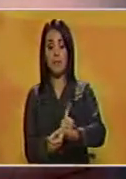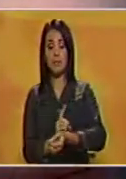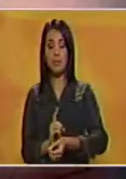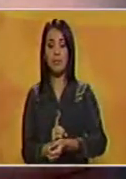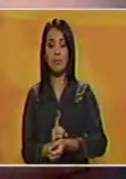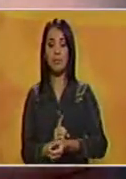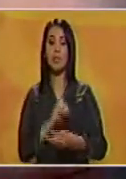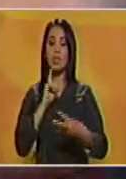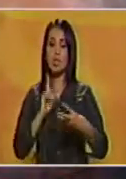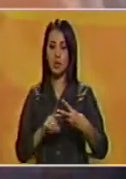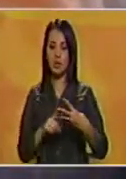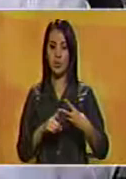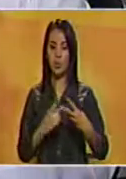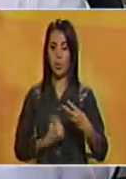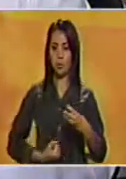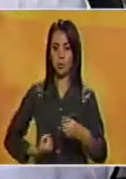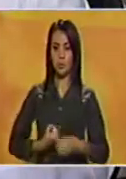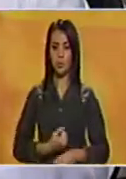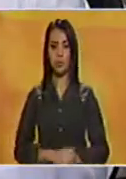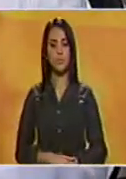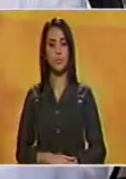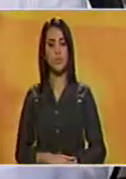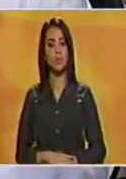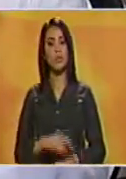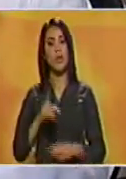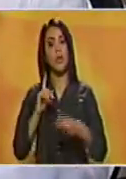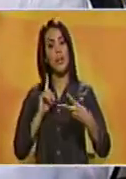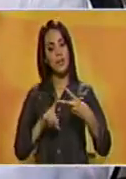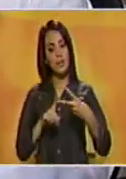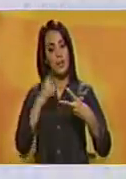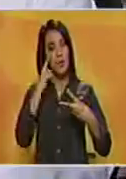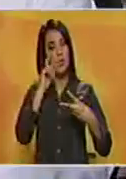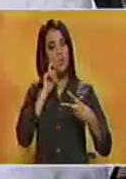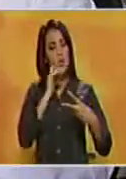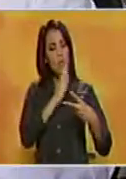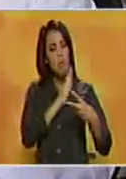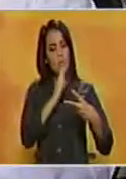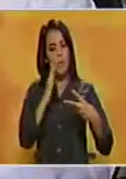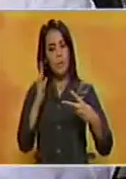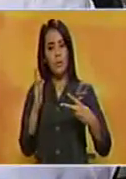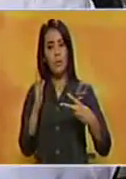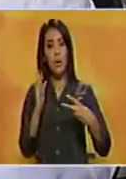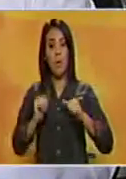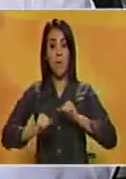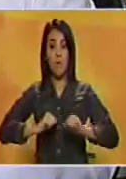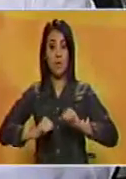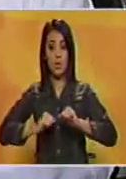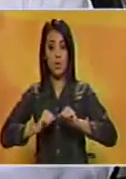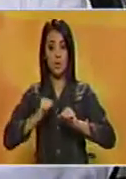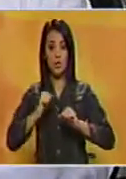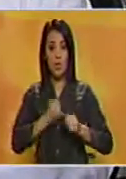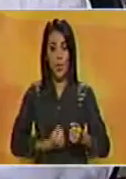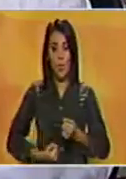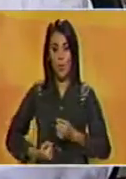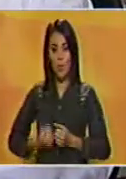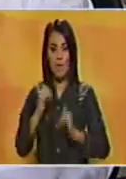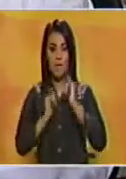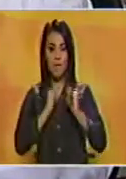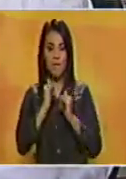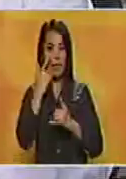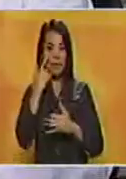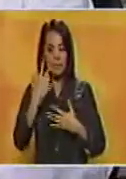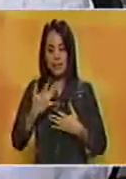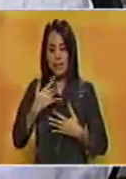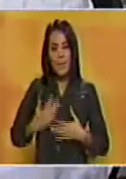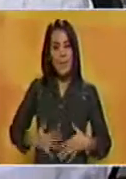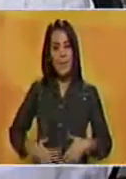y ecomorfológico. Ya a partir de la segunda mitad del embarazo, se debe estar atenta a los movimientos fetales, el bebé se debe mover, la mamá lo debe